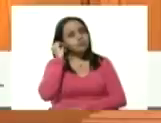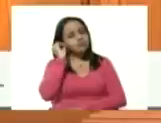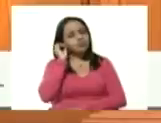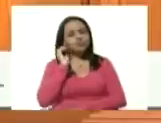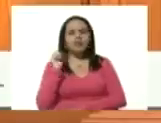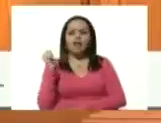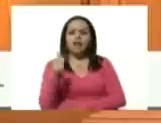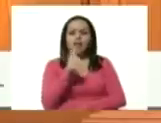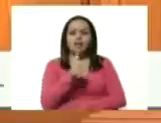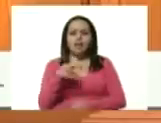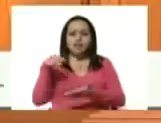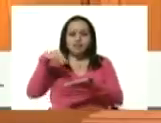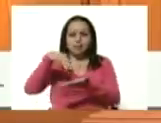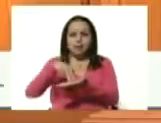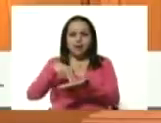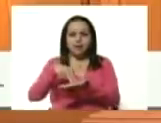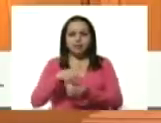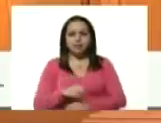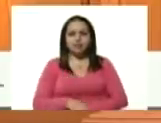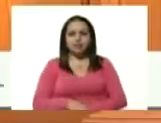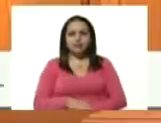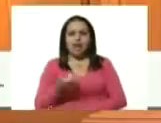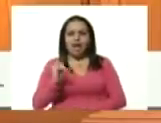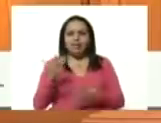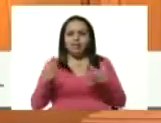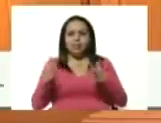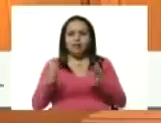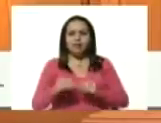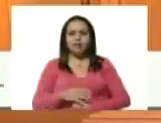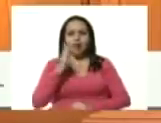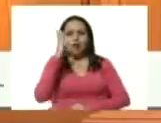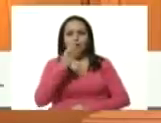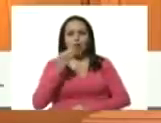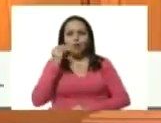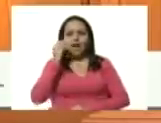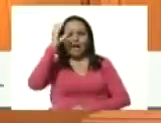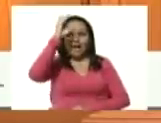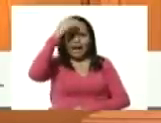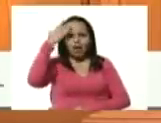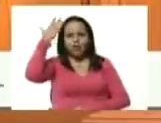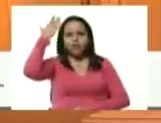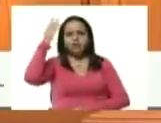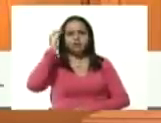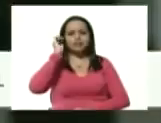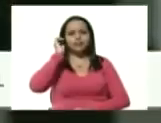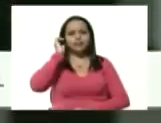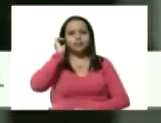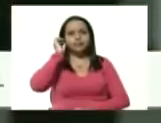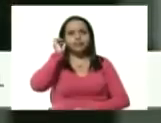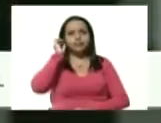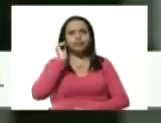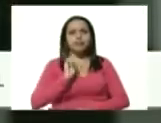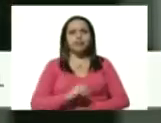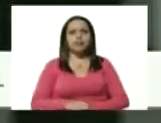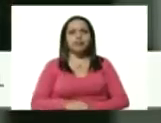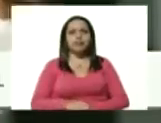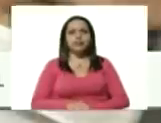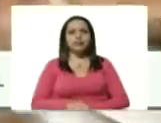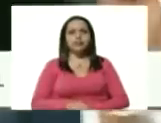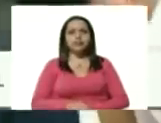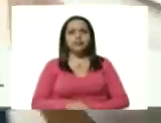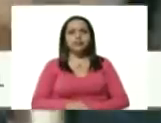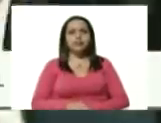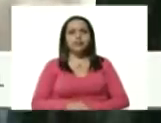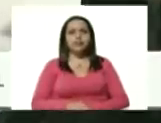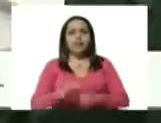temblar al periodismo venezolano este muchacho Carlos Arellán, de verdad, y su programa en Mundo